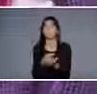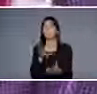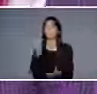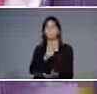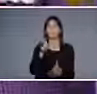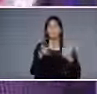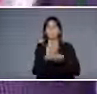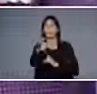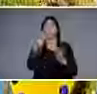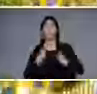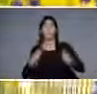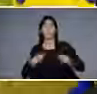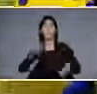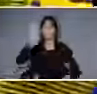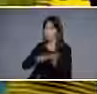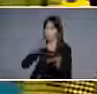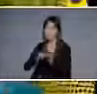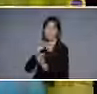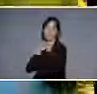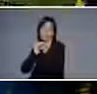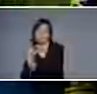vida es